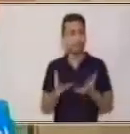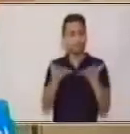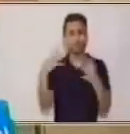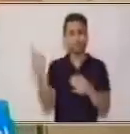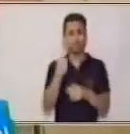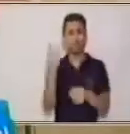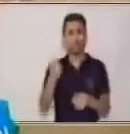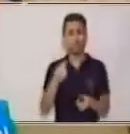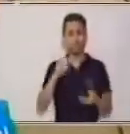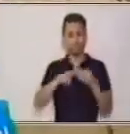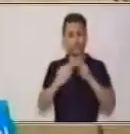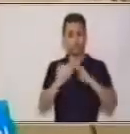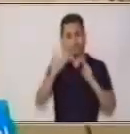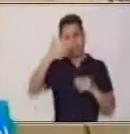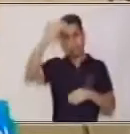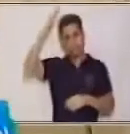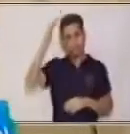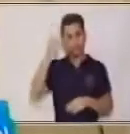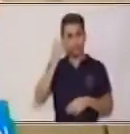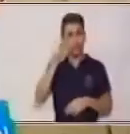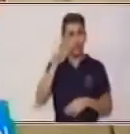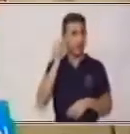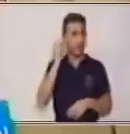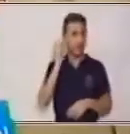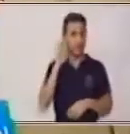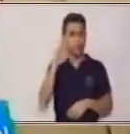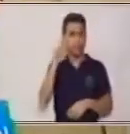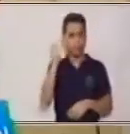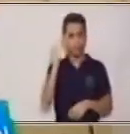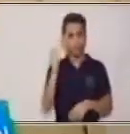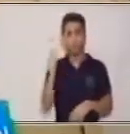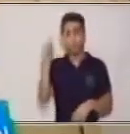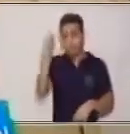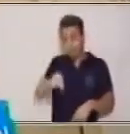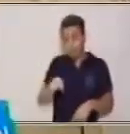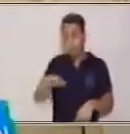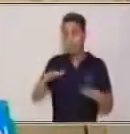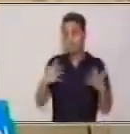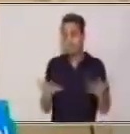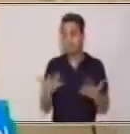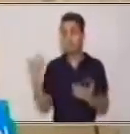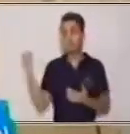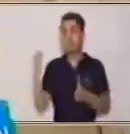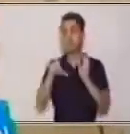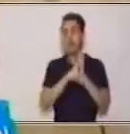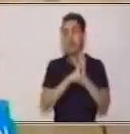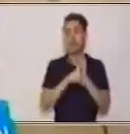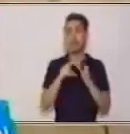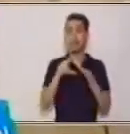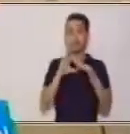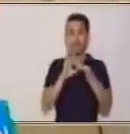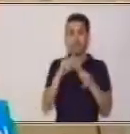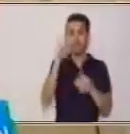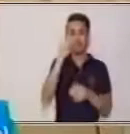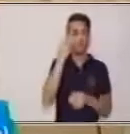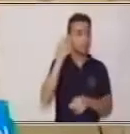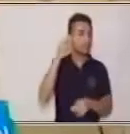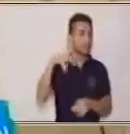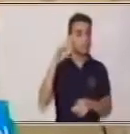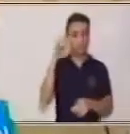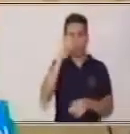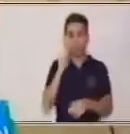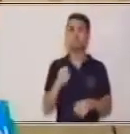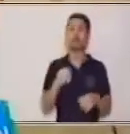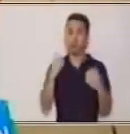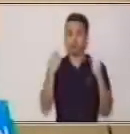proceso algebraico. Entonces, en este momento, esa ley de signos la vamos a aplicar acá con el